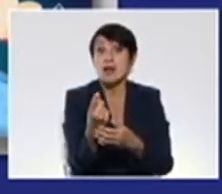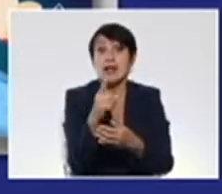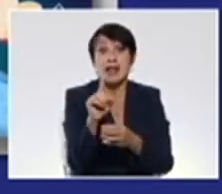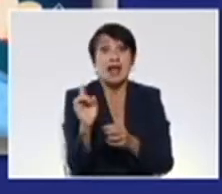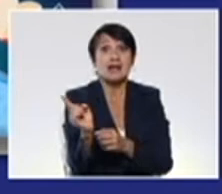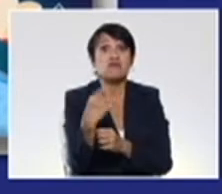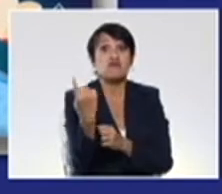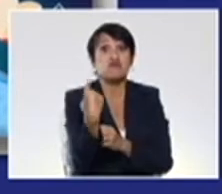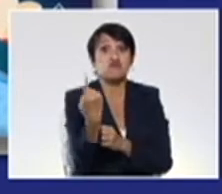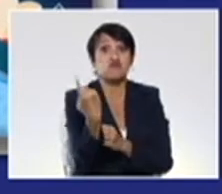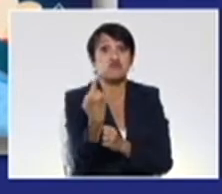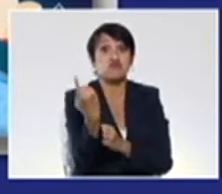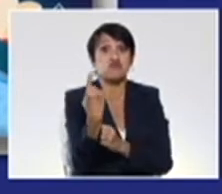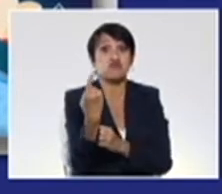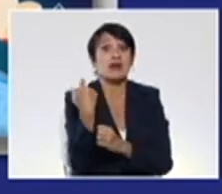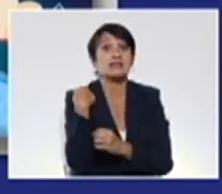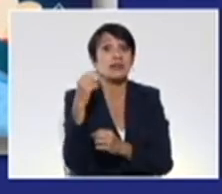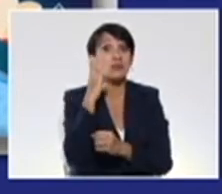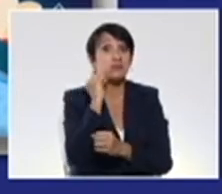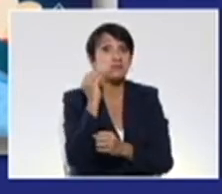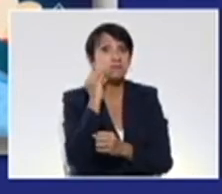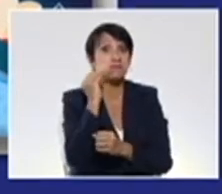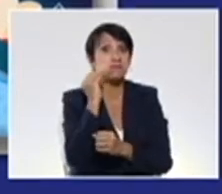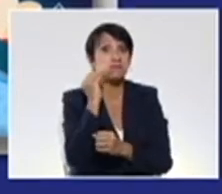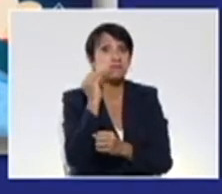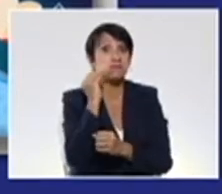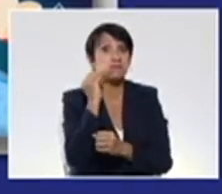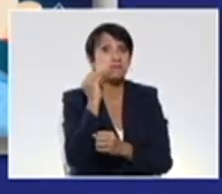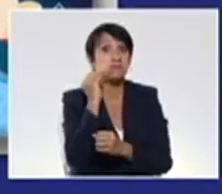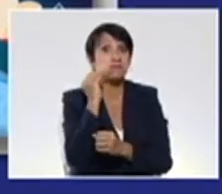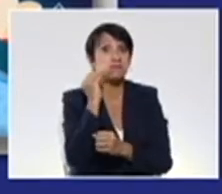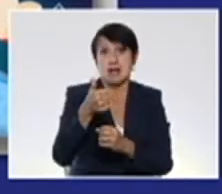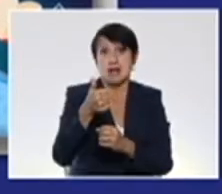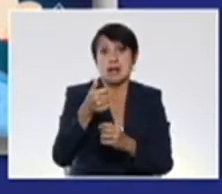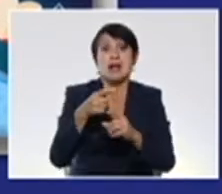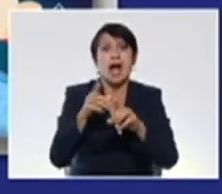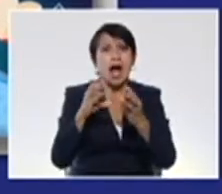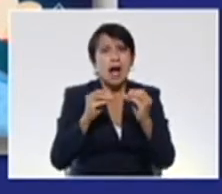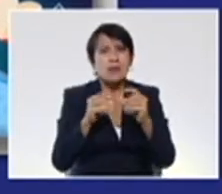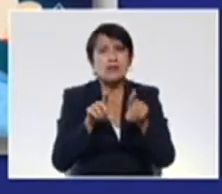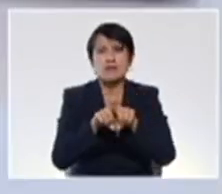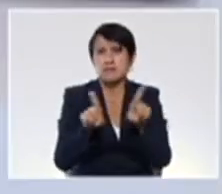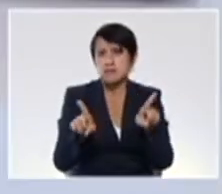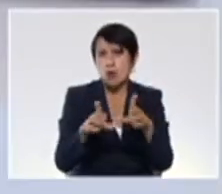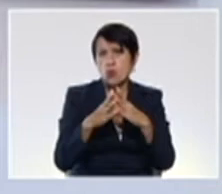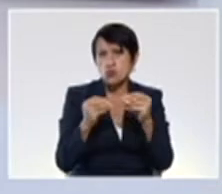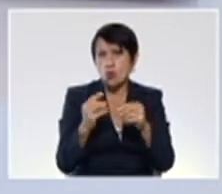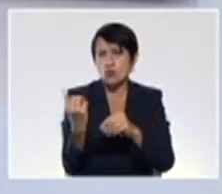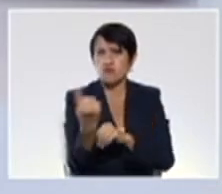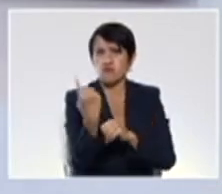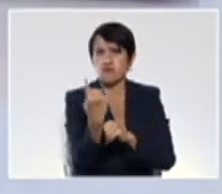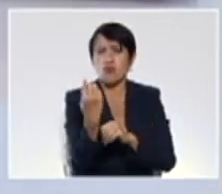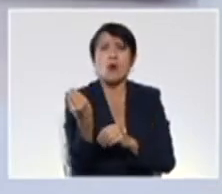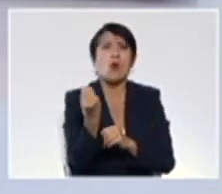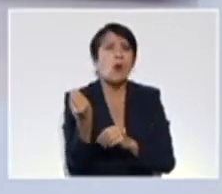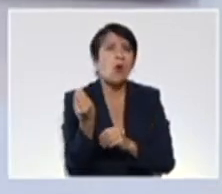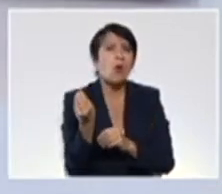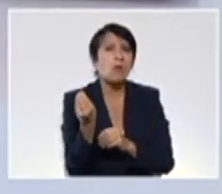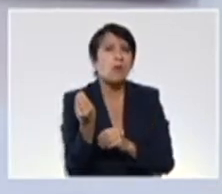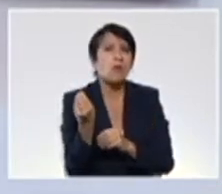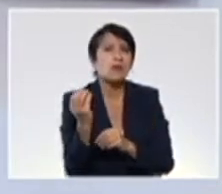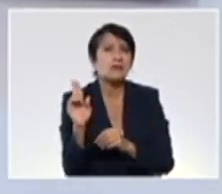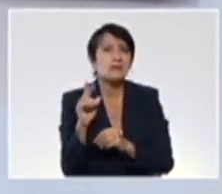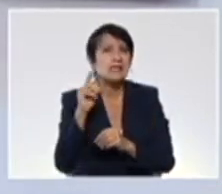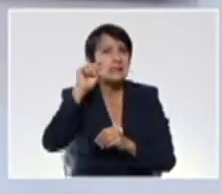tiene un propósito y lo vamos a descubrir hoy un poco más. La ciencia de la licuadora, de su buen uso, vamos entonces a